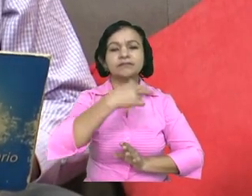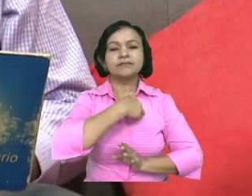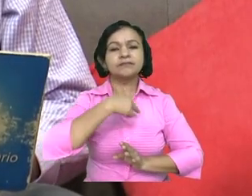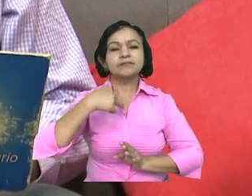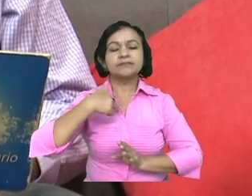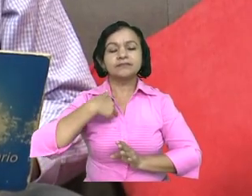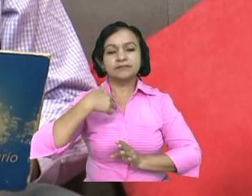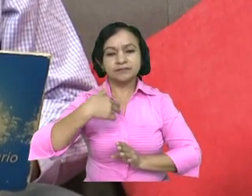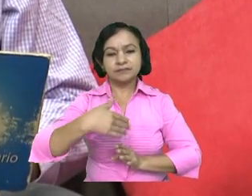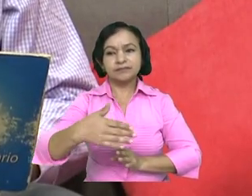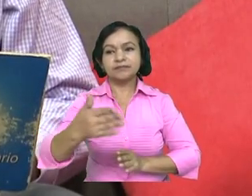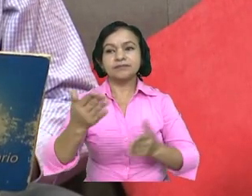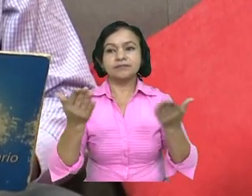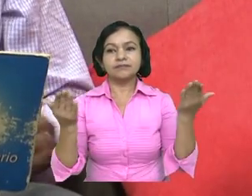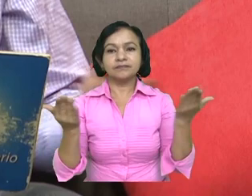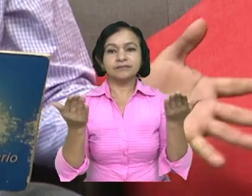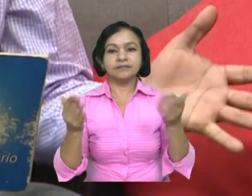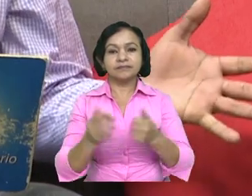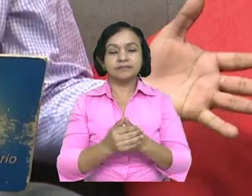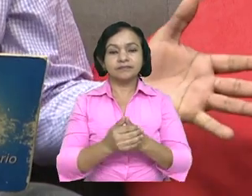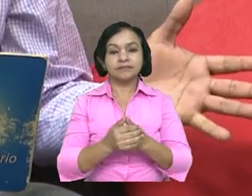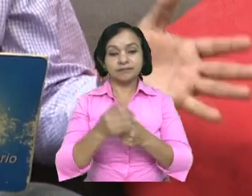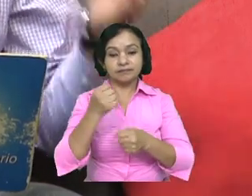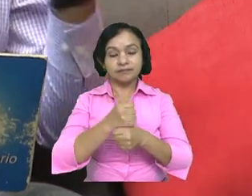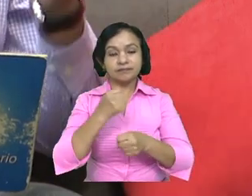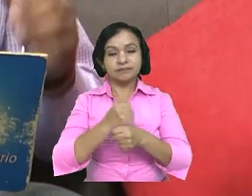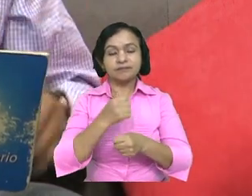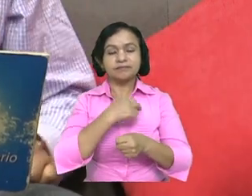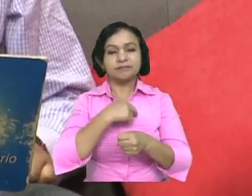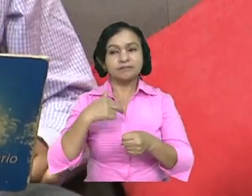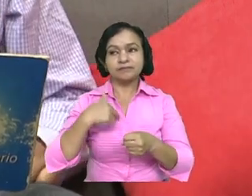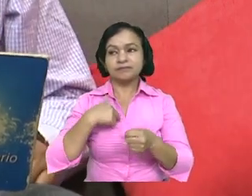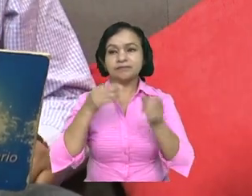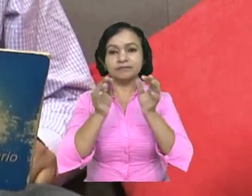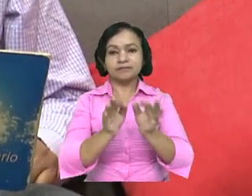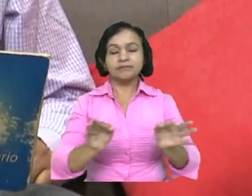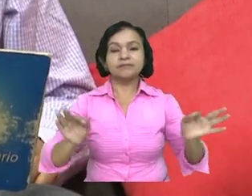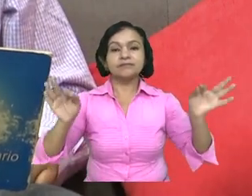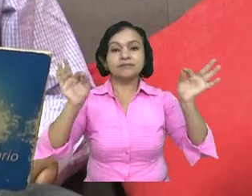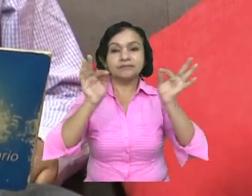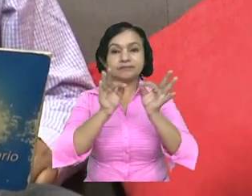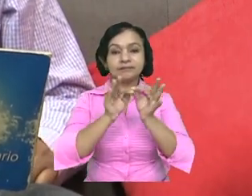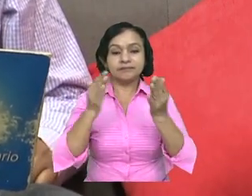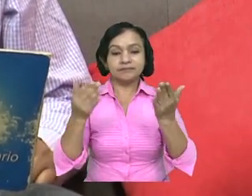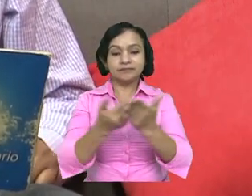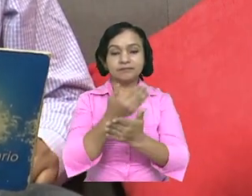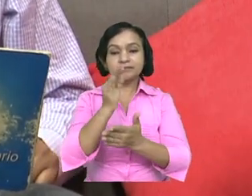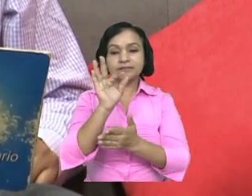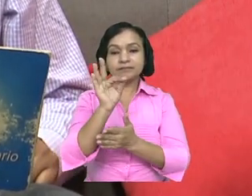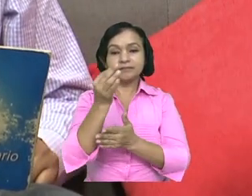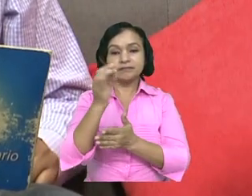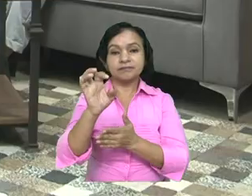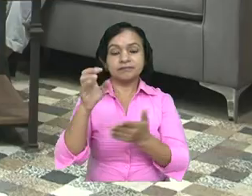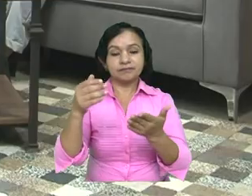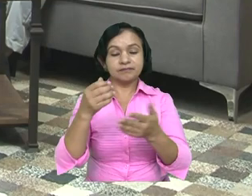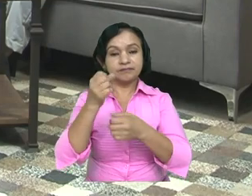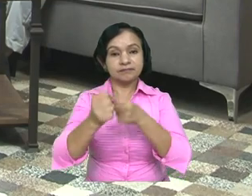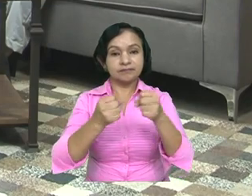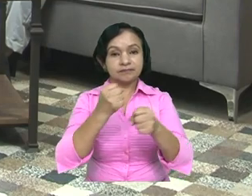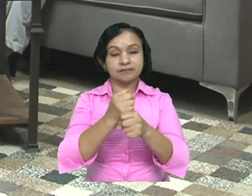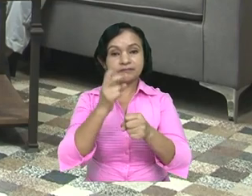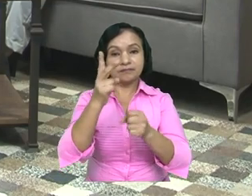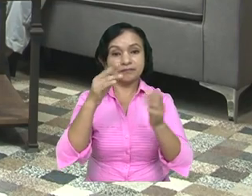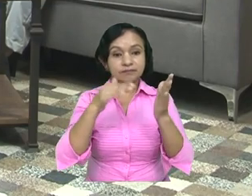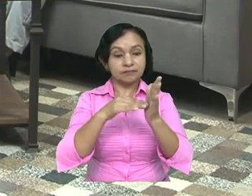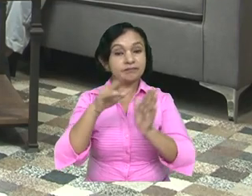cara a este, bueno, a este ciclo de trabajo tan importante, ¿no? De parte del nuevo FICE en este año 2020.